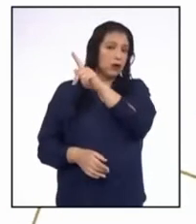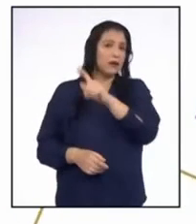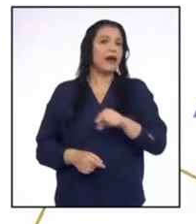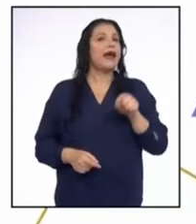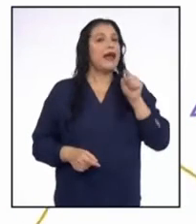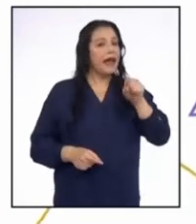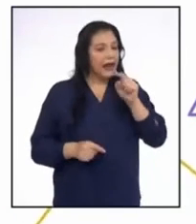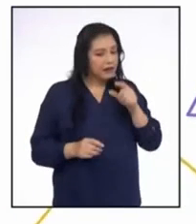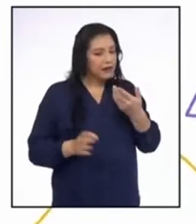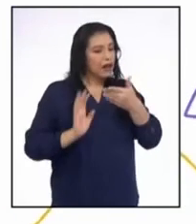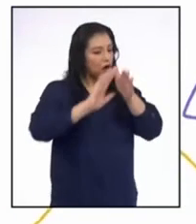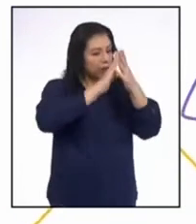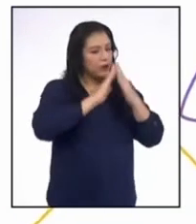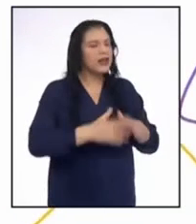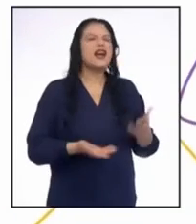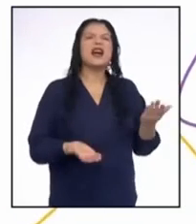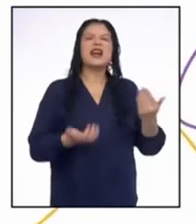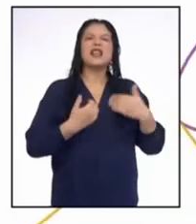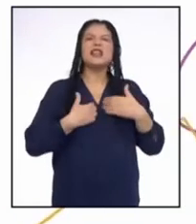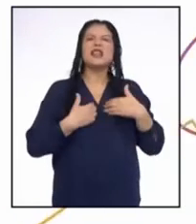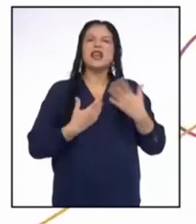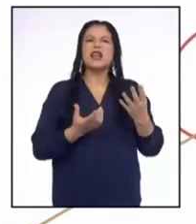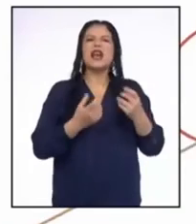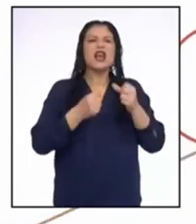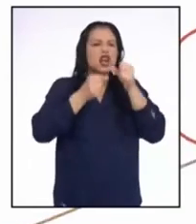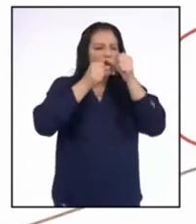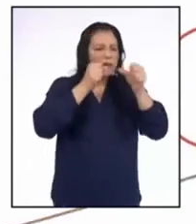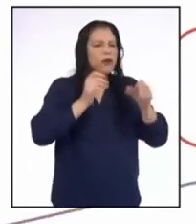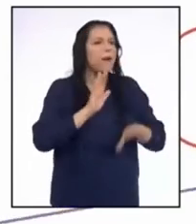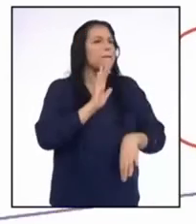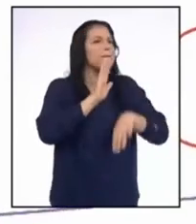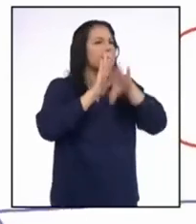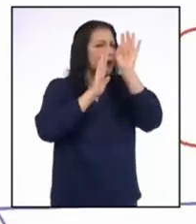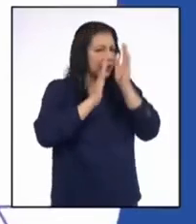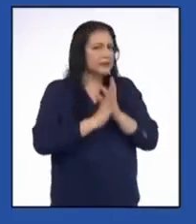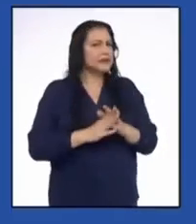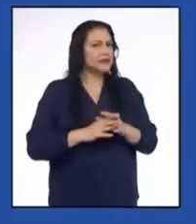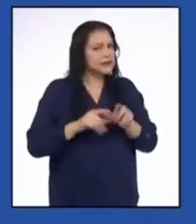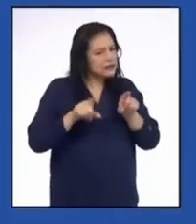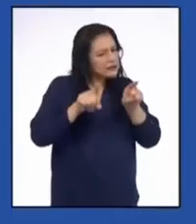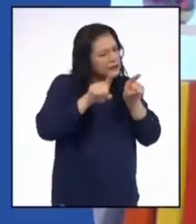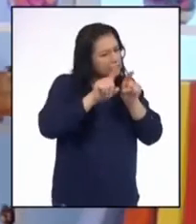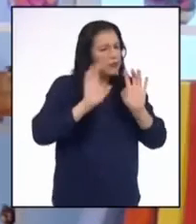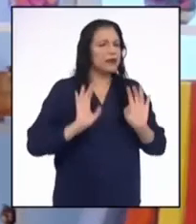la comunidad con datos menos dispersos.